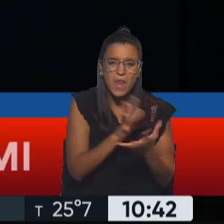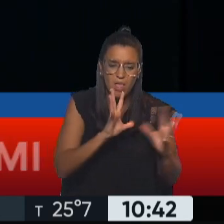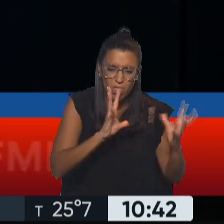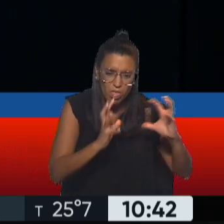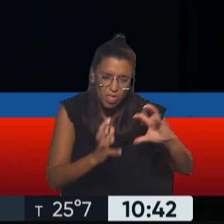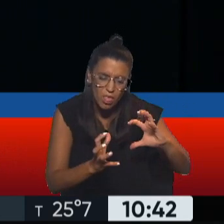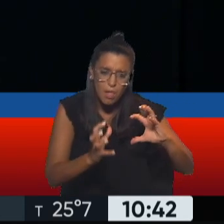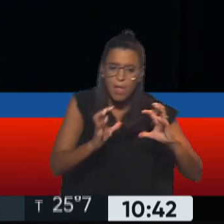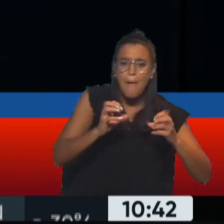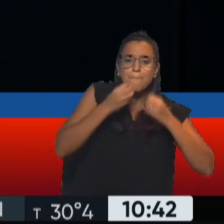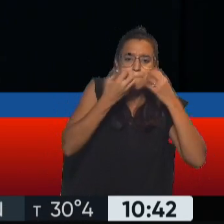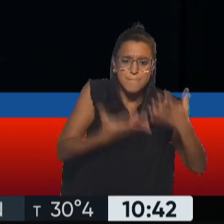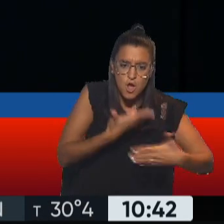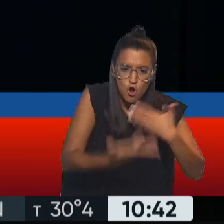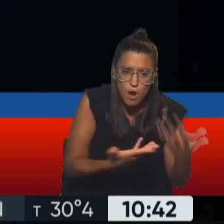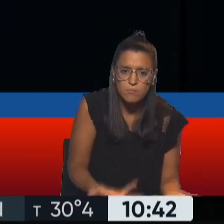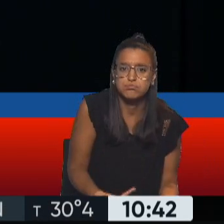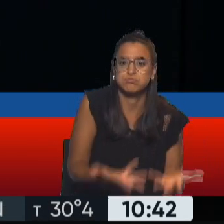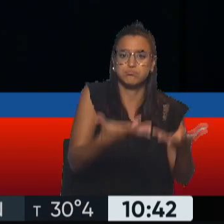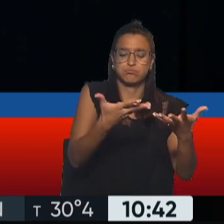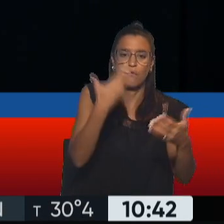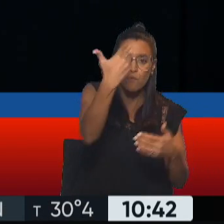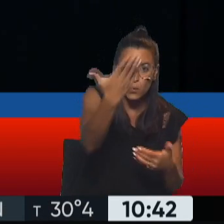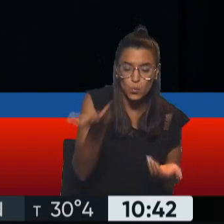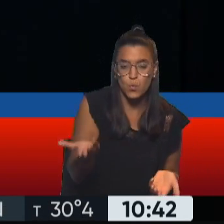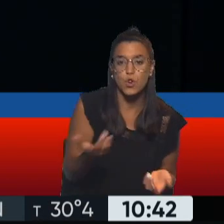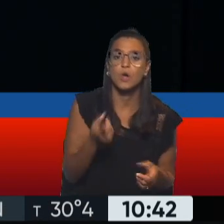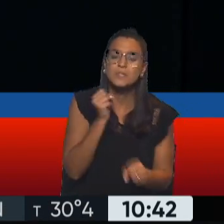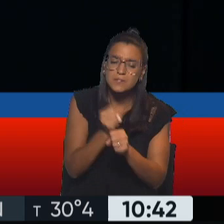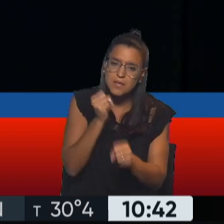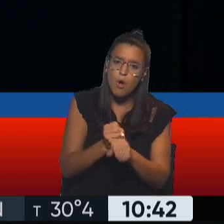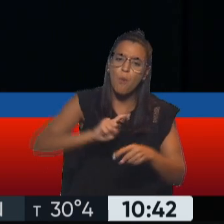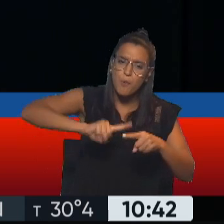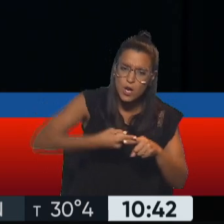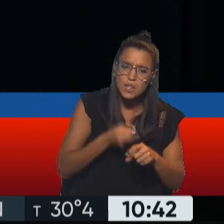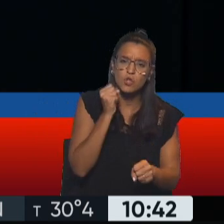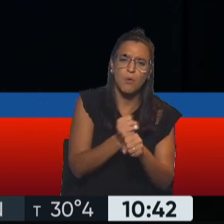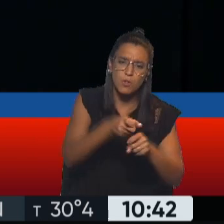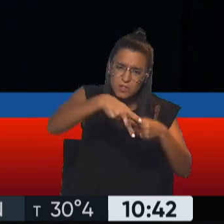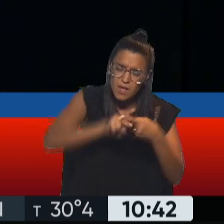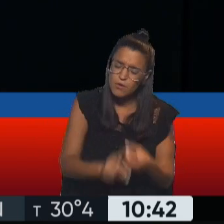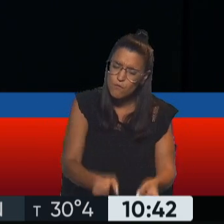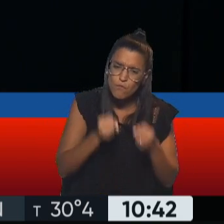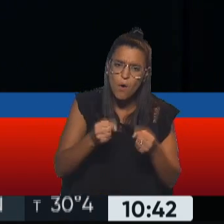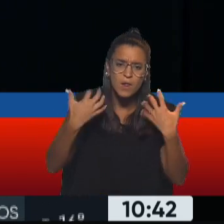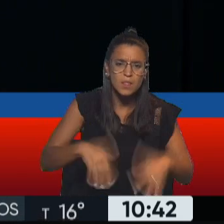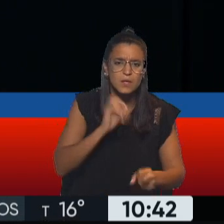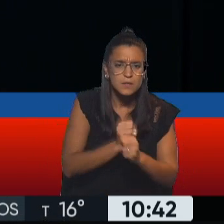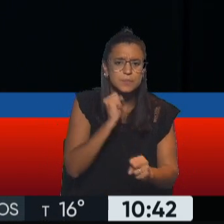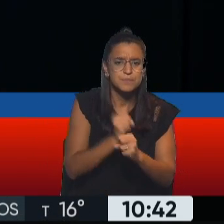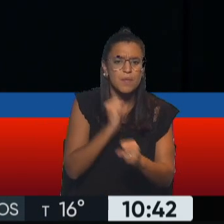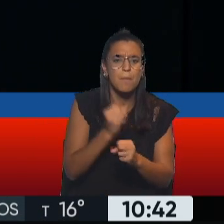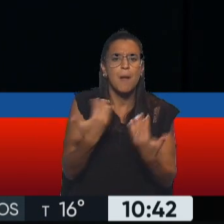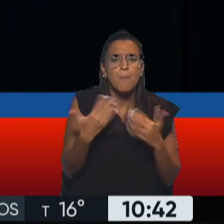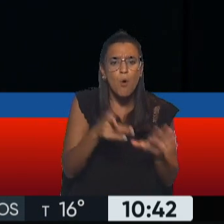daños y poder mirar hacia adelante. Hubo un trabajo político y técnico muy fuerte para poder